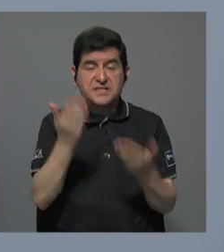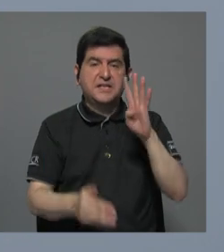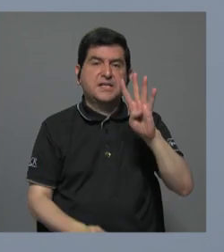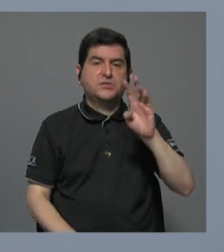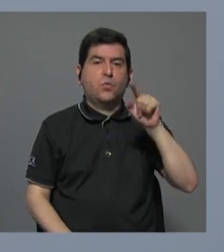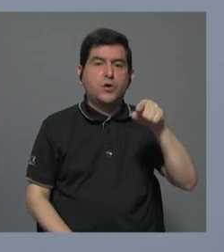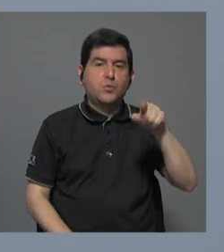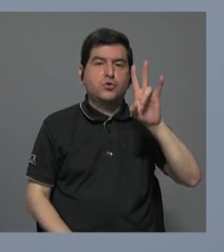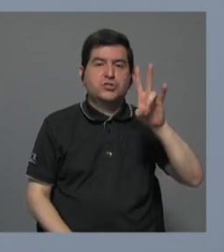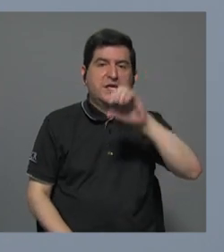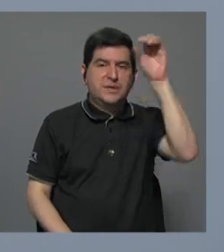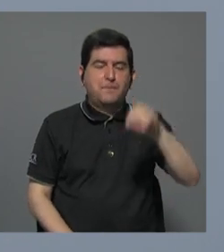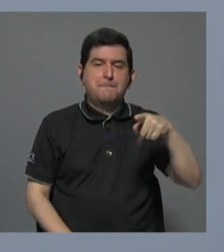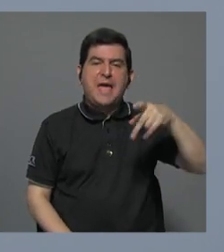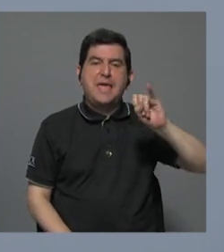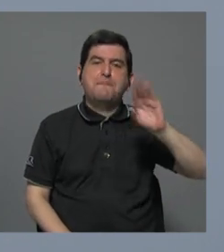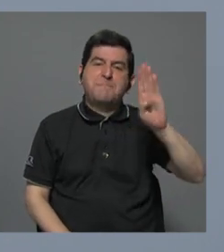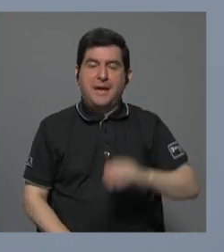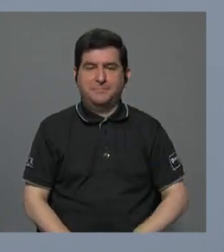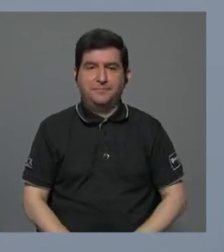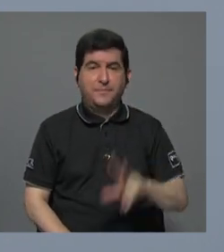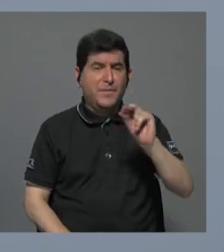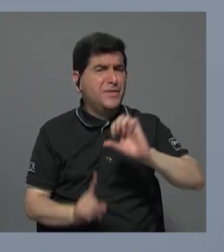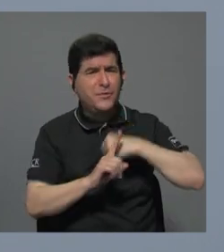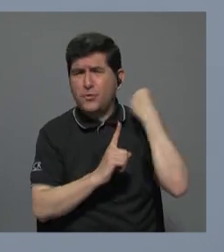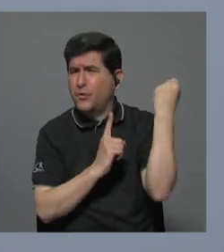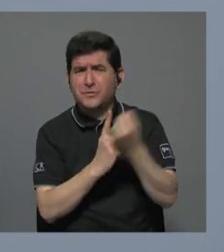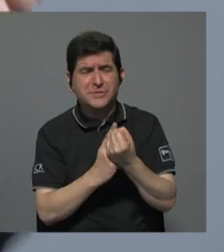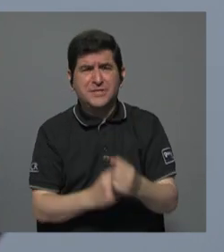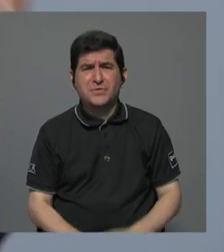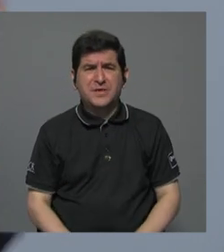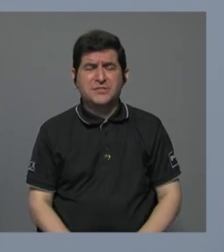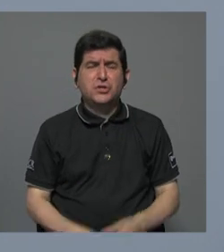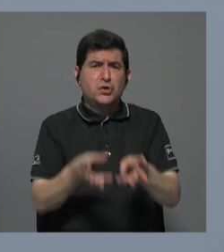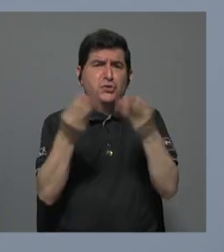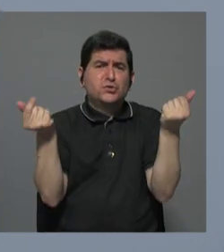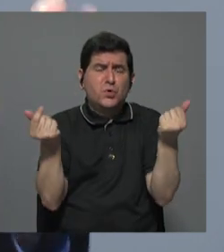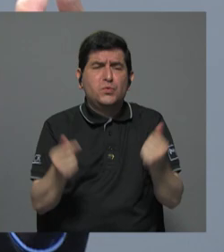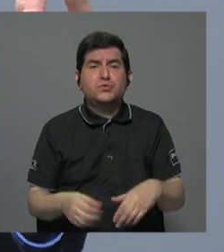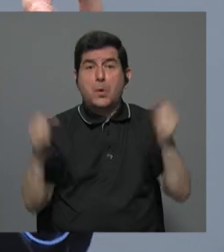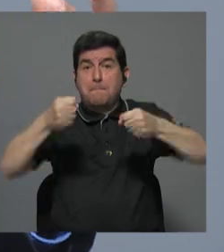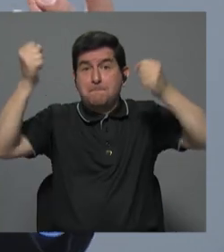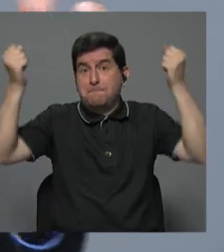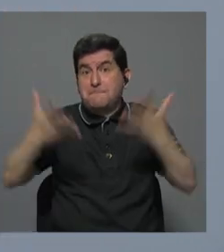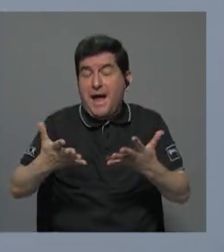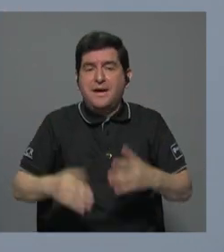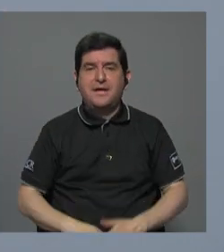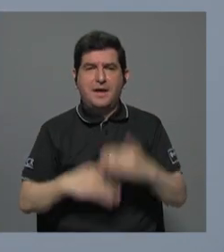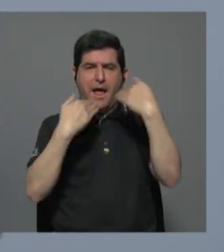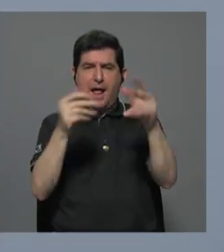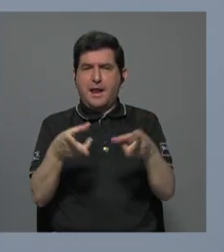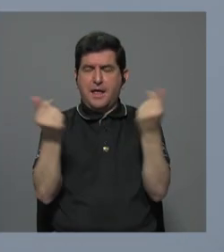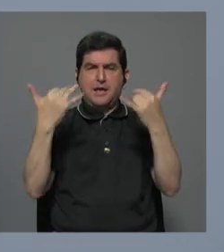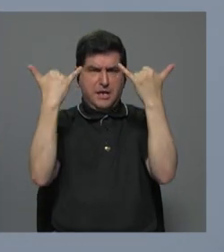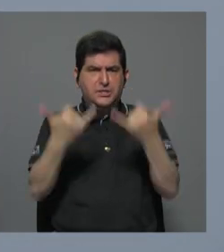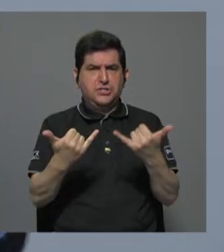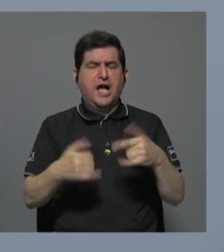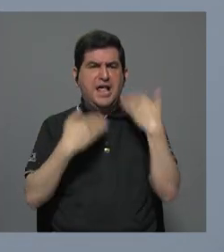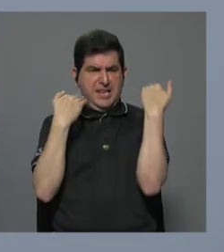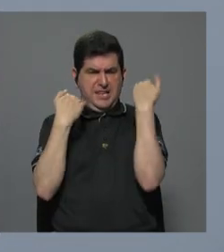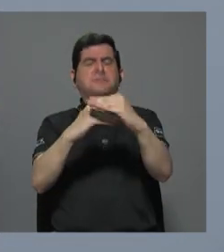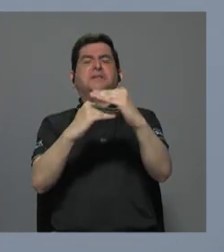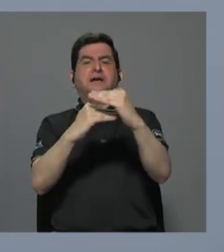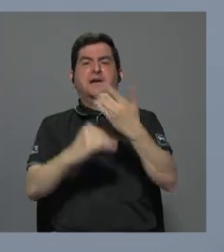4.7 por ciento del pib entonces no es un asunto de que lo viene a resolver de una forma mágica la regla fiscal ya está y es una camisa de fuerza